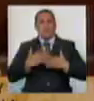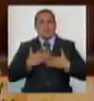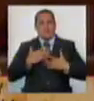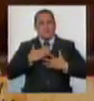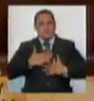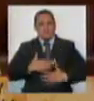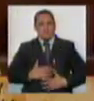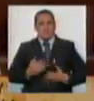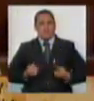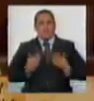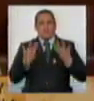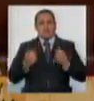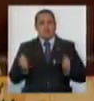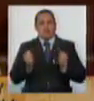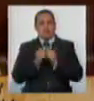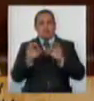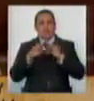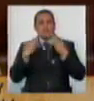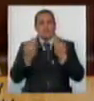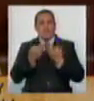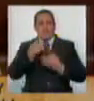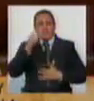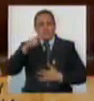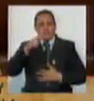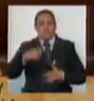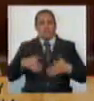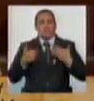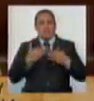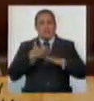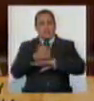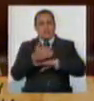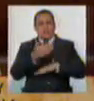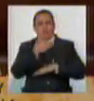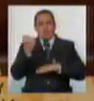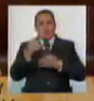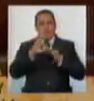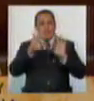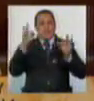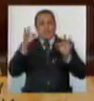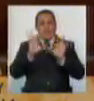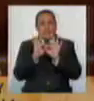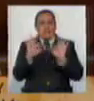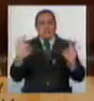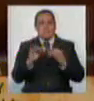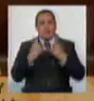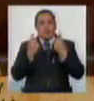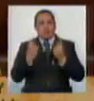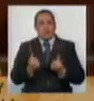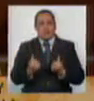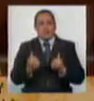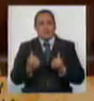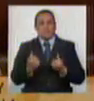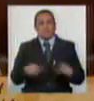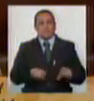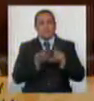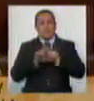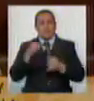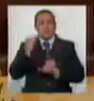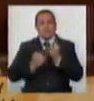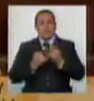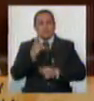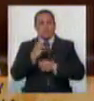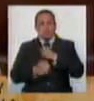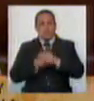satisface que las familias más necesitadas puedan acceder a esta energía limpia y económica. Hacia finales de este